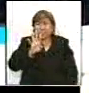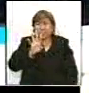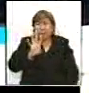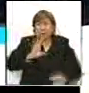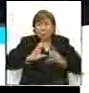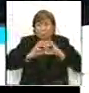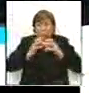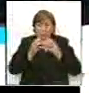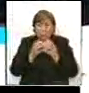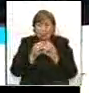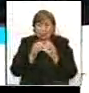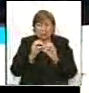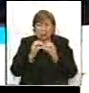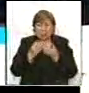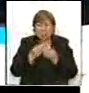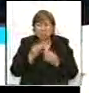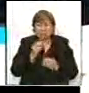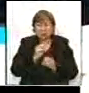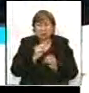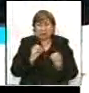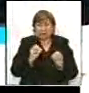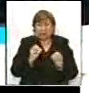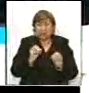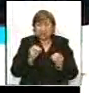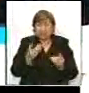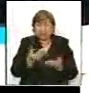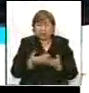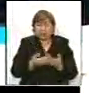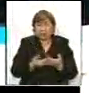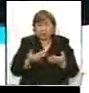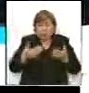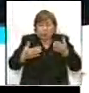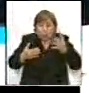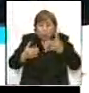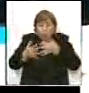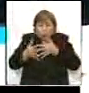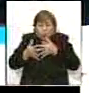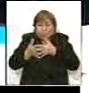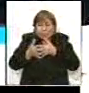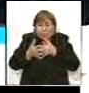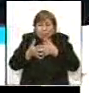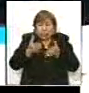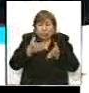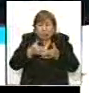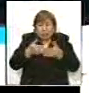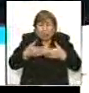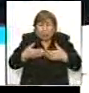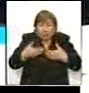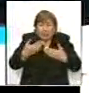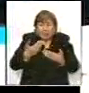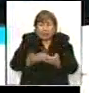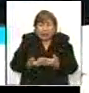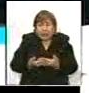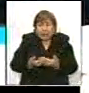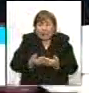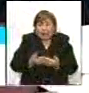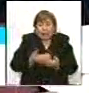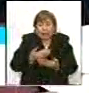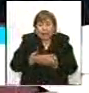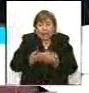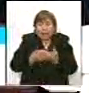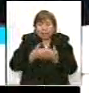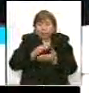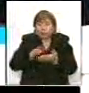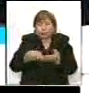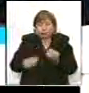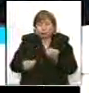a 6 sin movimientos regionales. Tiene que haber un tránsito que nos permita llegar finalmente a una reforma